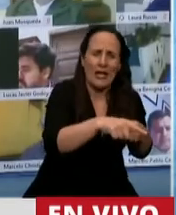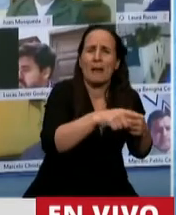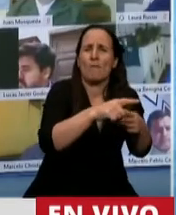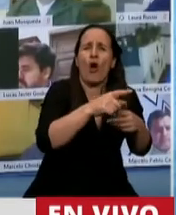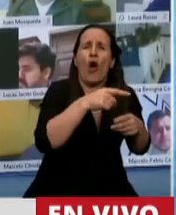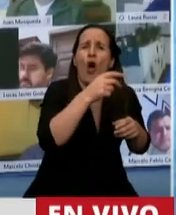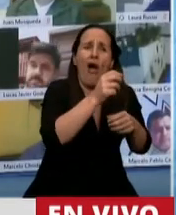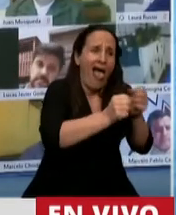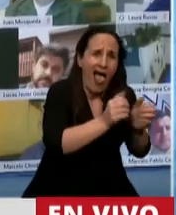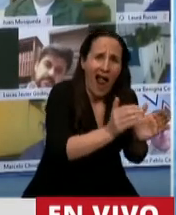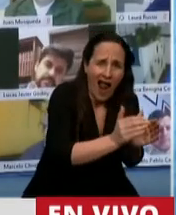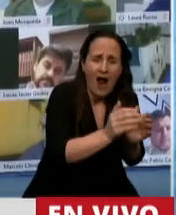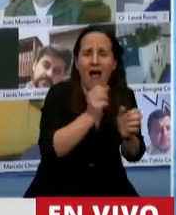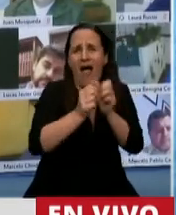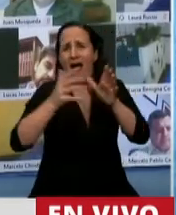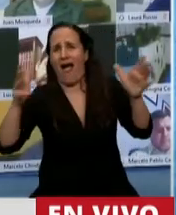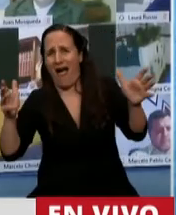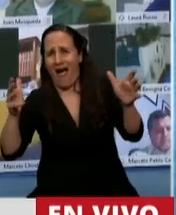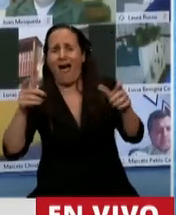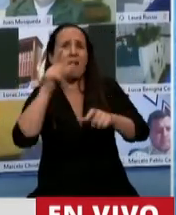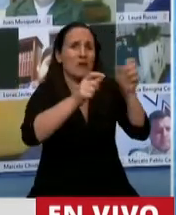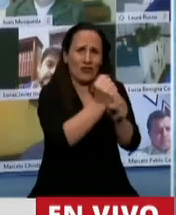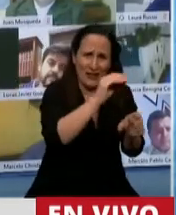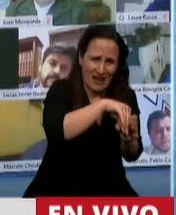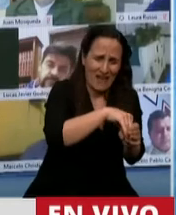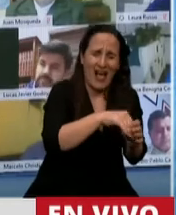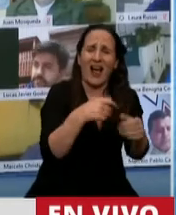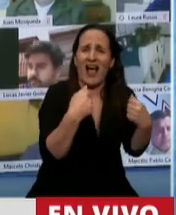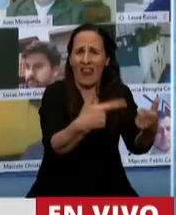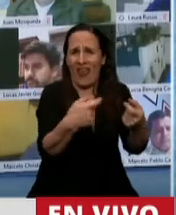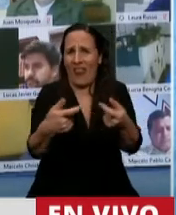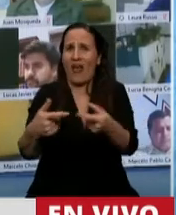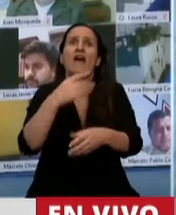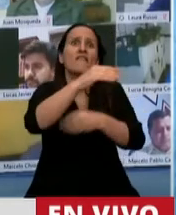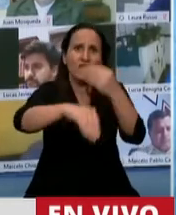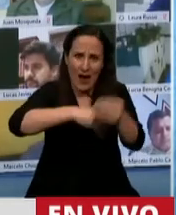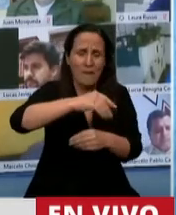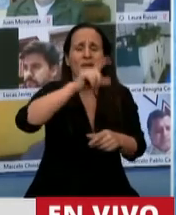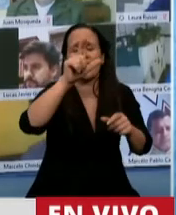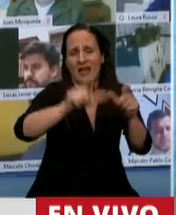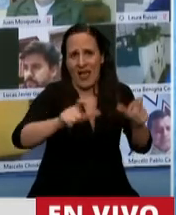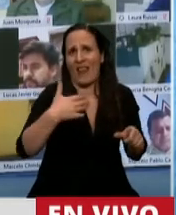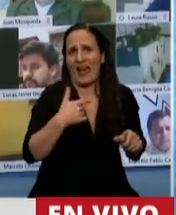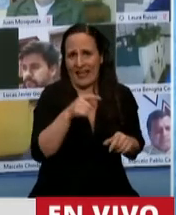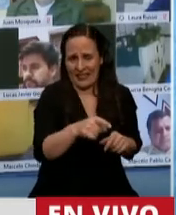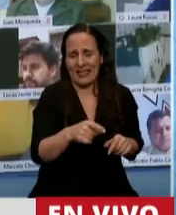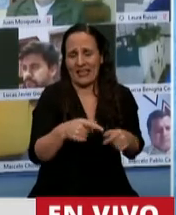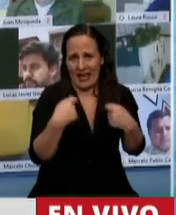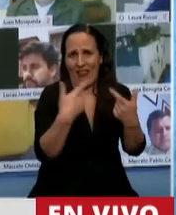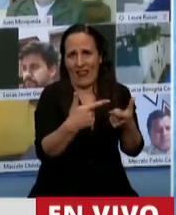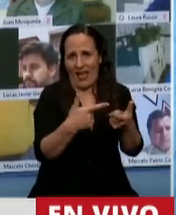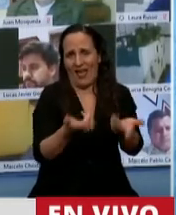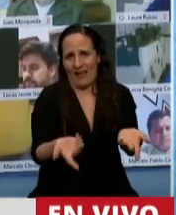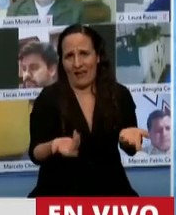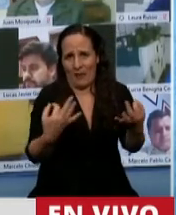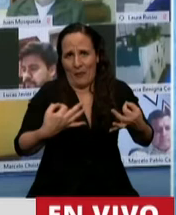empresarios, hasta los trabajadores del sector y también a las familias argentinas. Esta ley, por ejemplo,